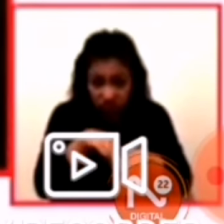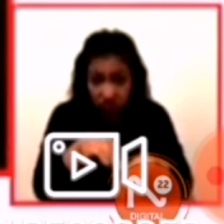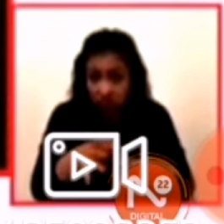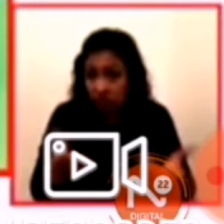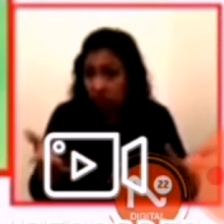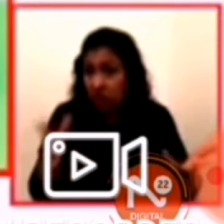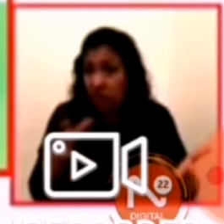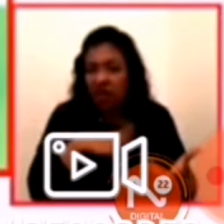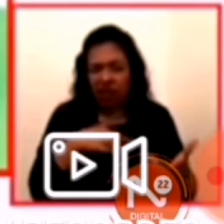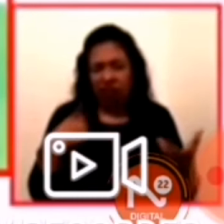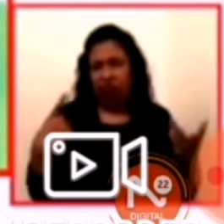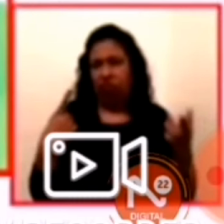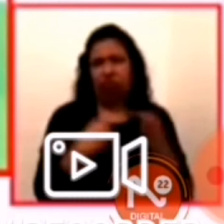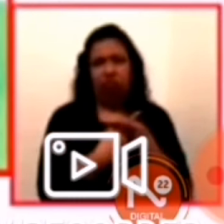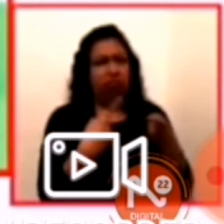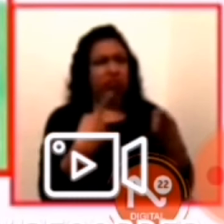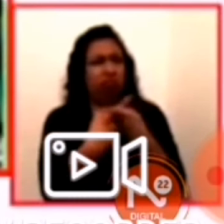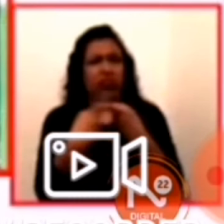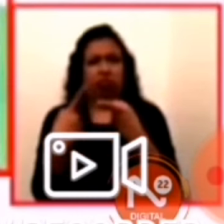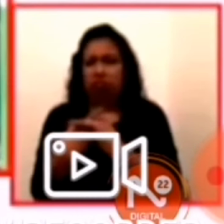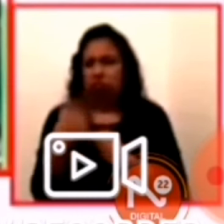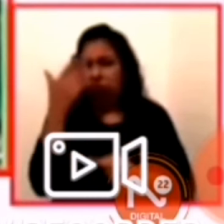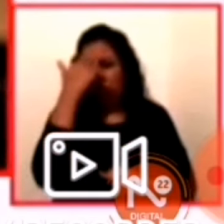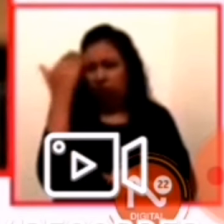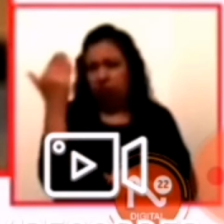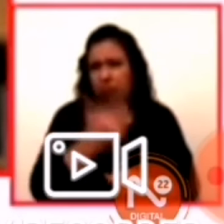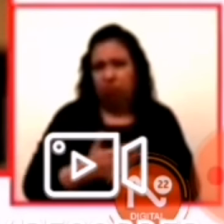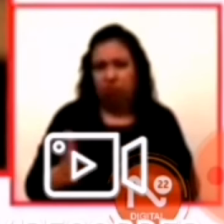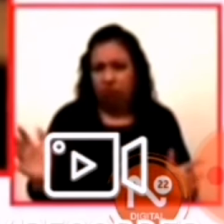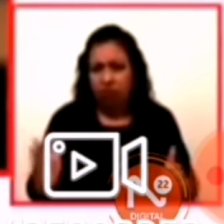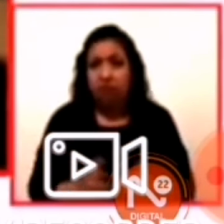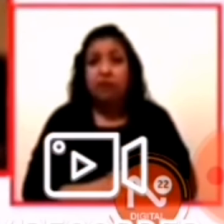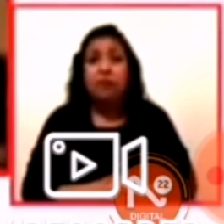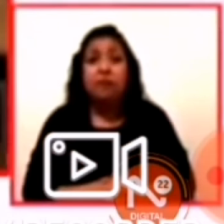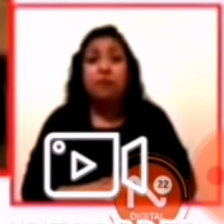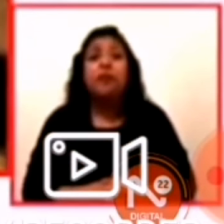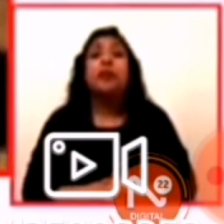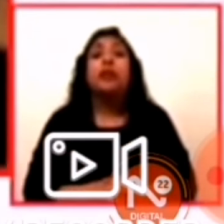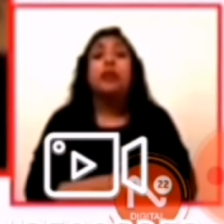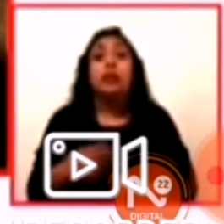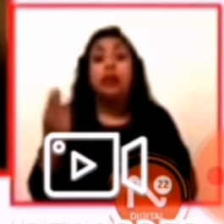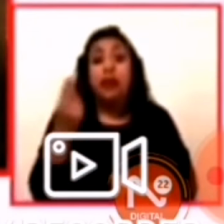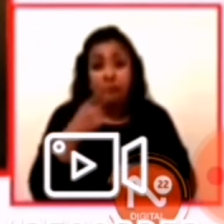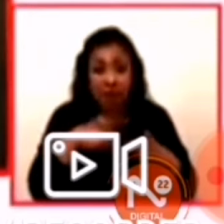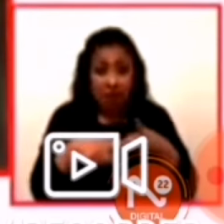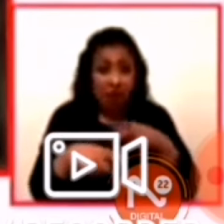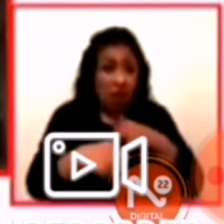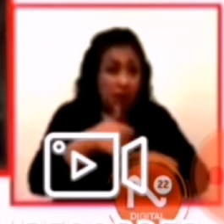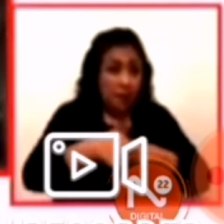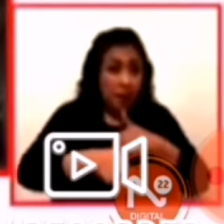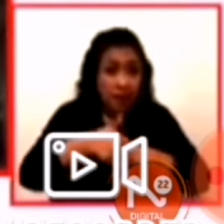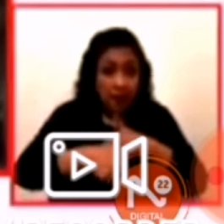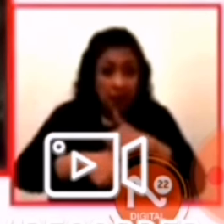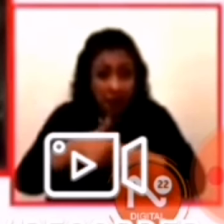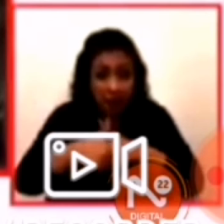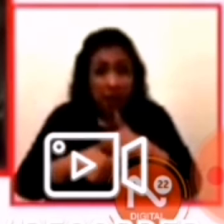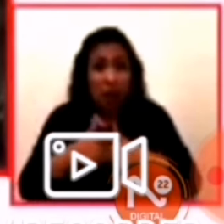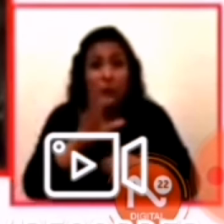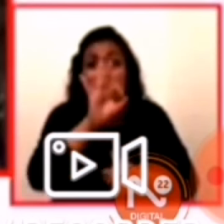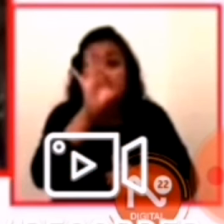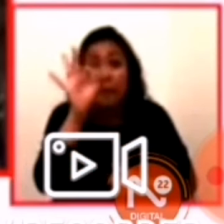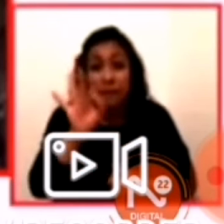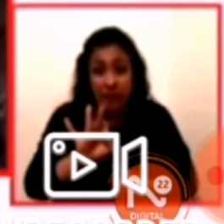una incongruencia ahí terrible. Si empezamos a competir con